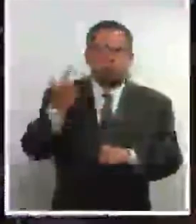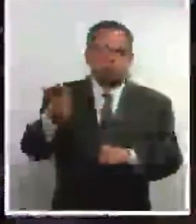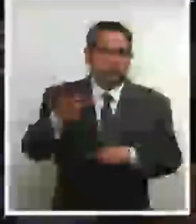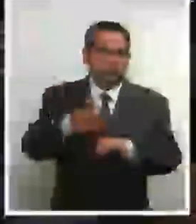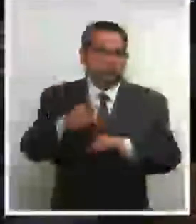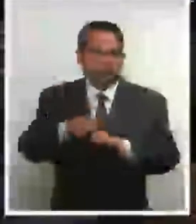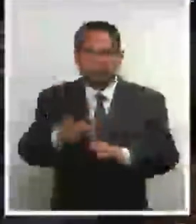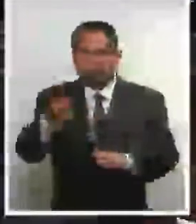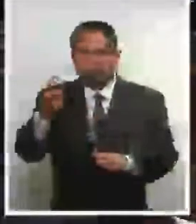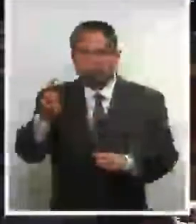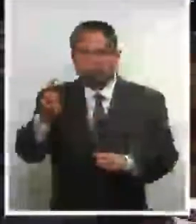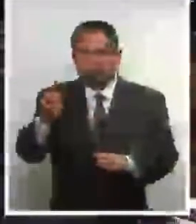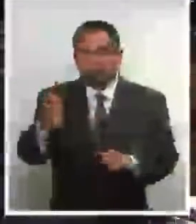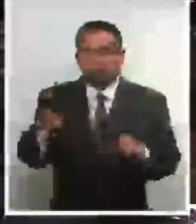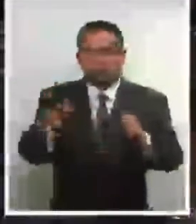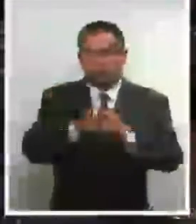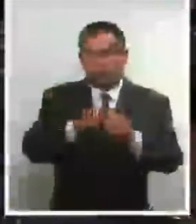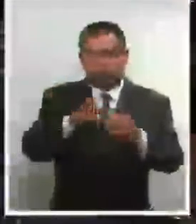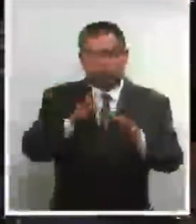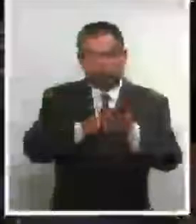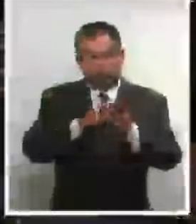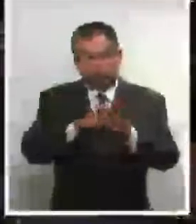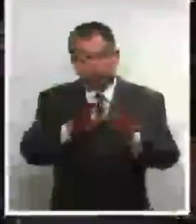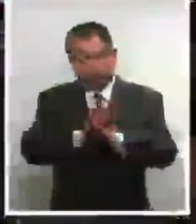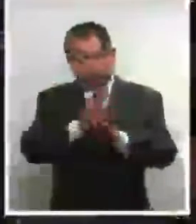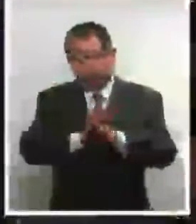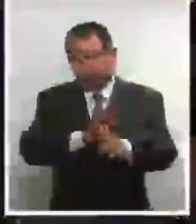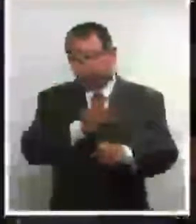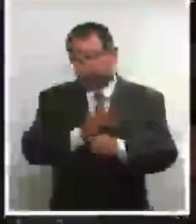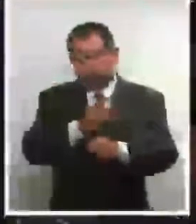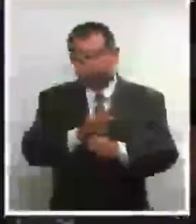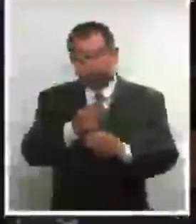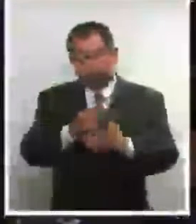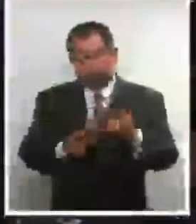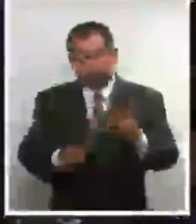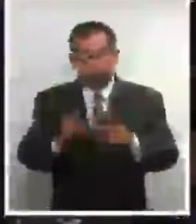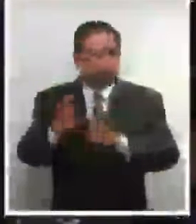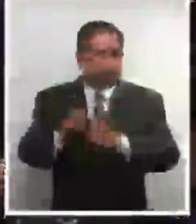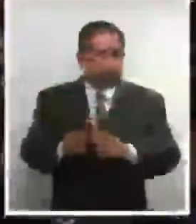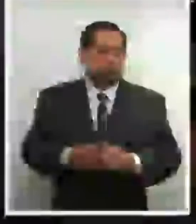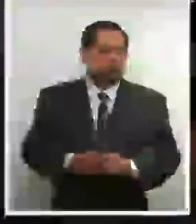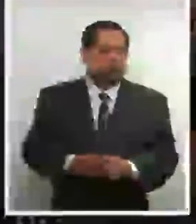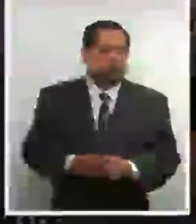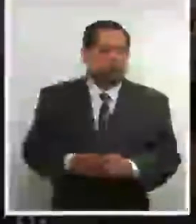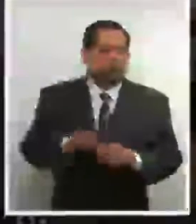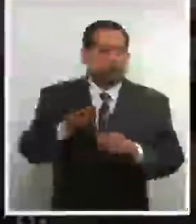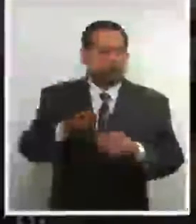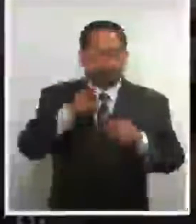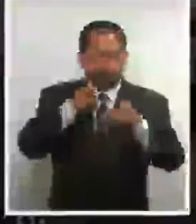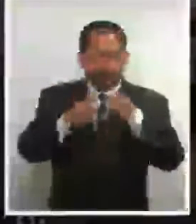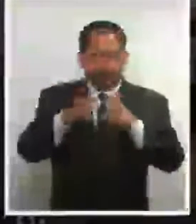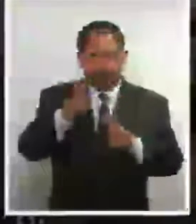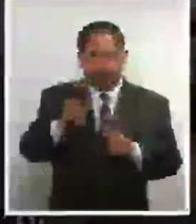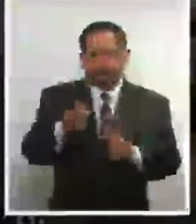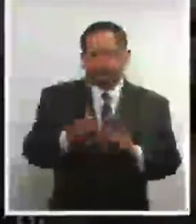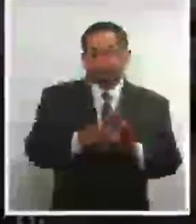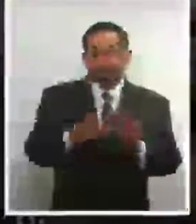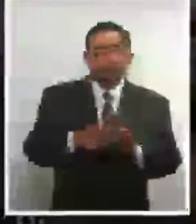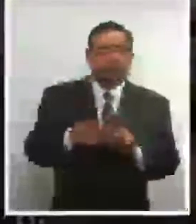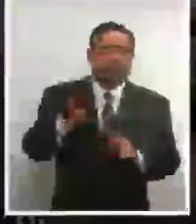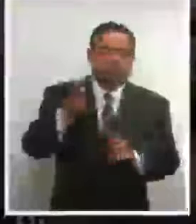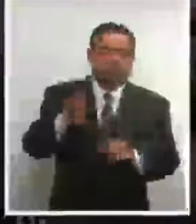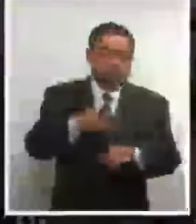numeral 1, con las modificaciones de la comisión. Referente a ello, le comento que